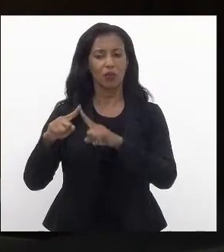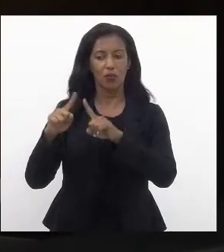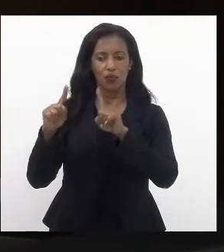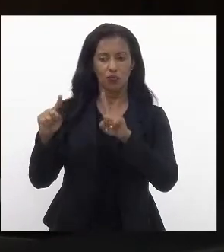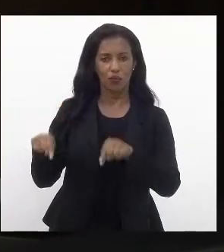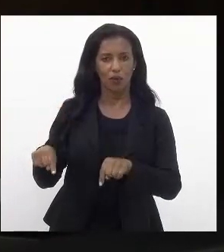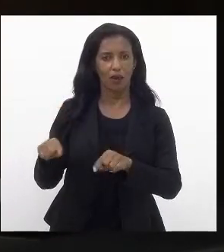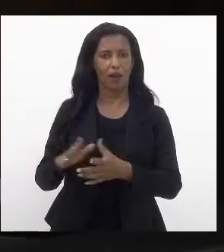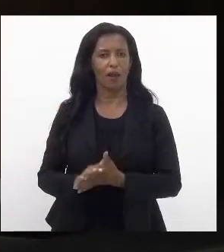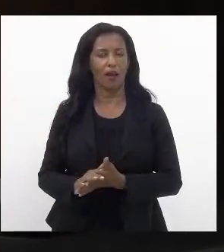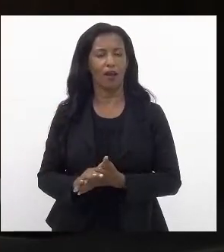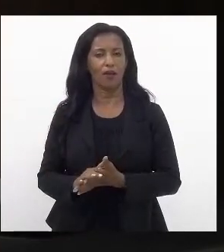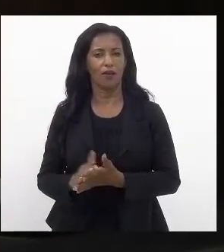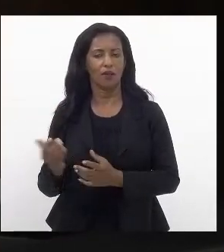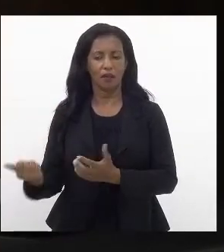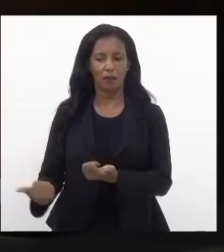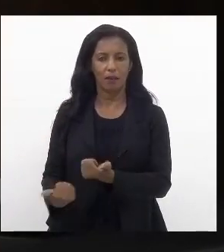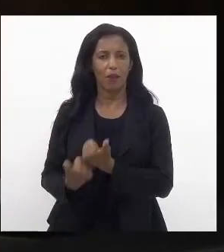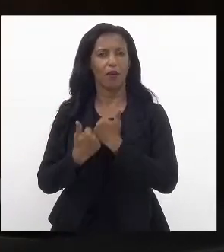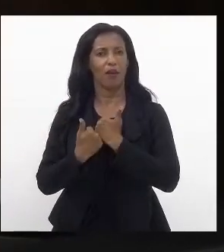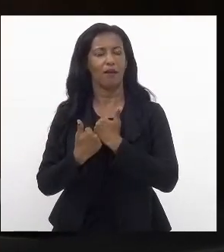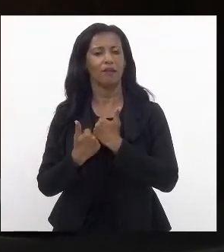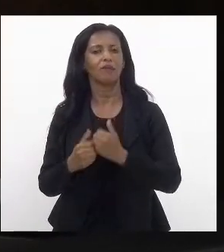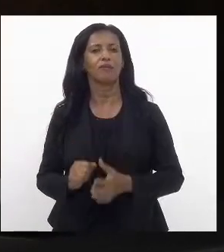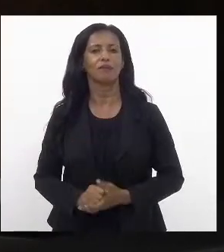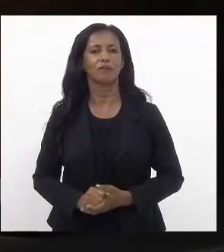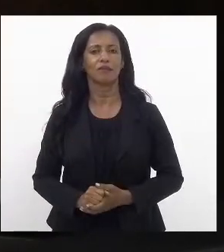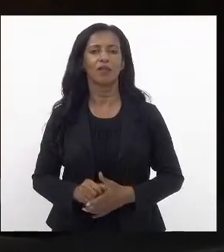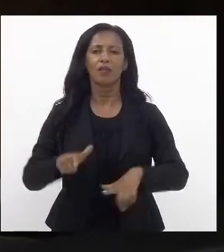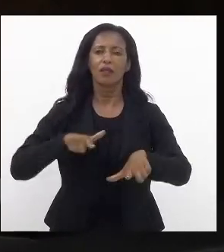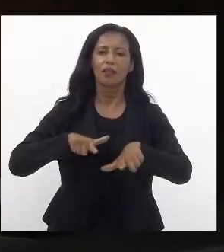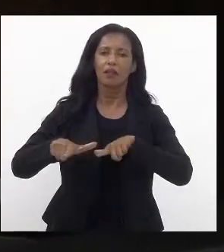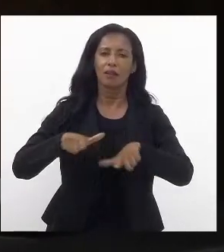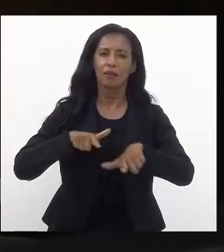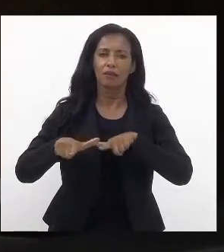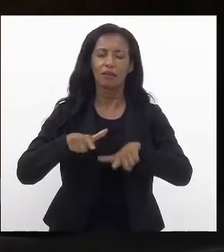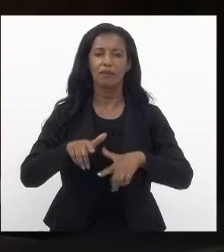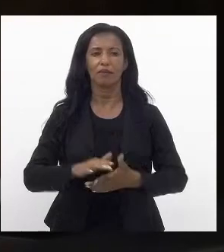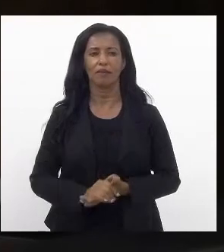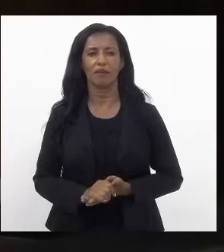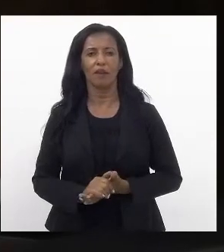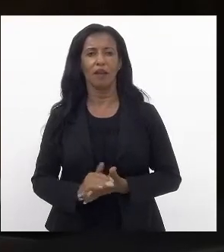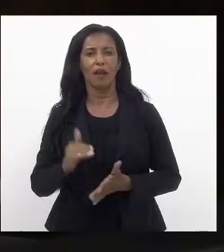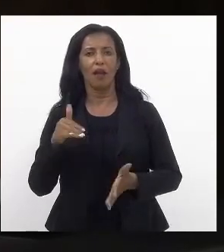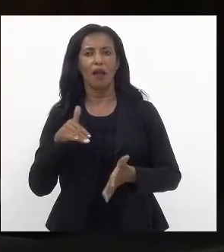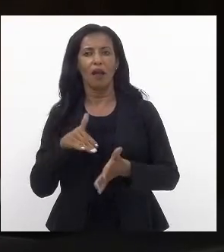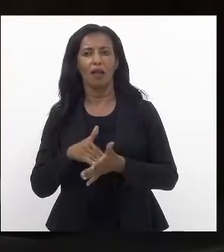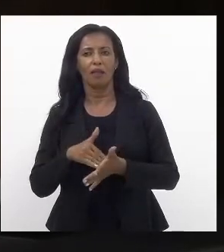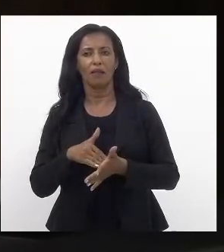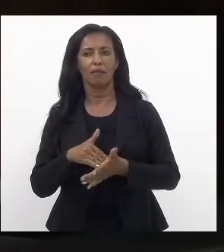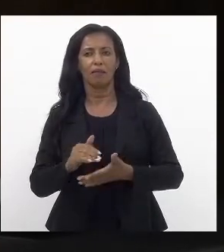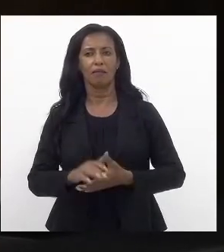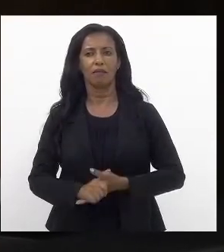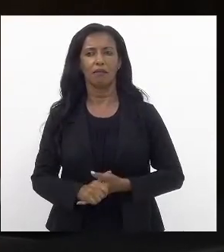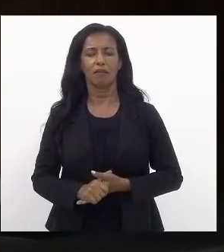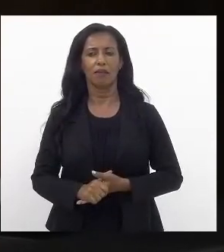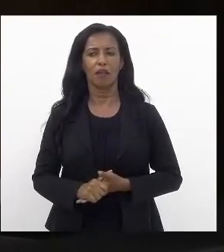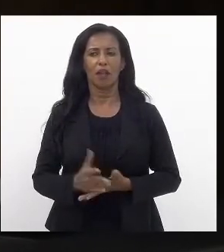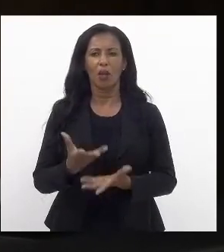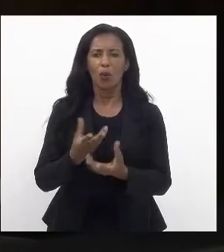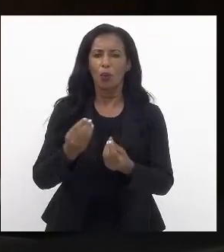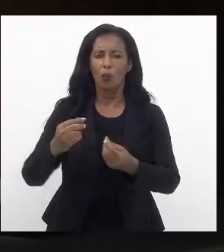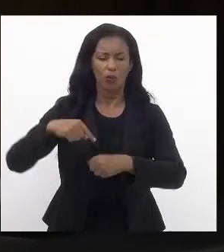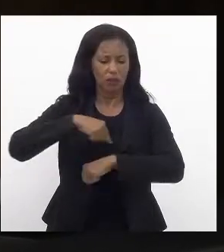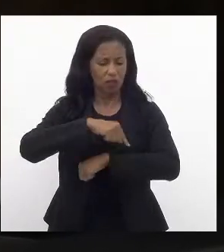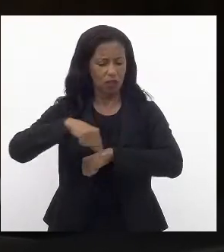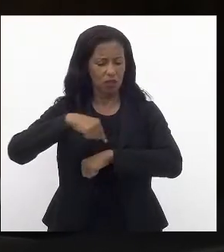funcionarios que me apoyaron y trabajaron hasta hay veces muchas